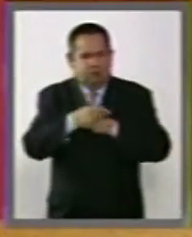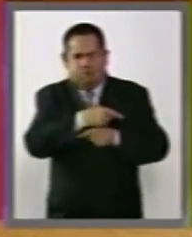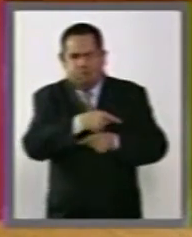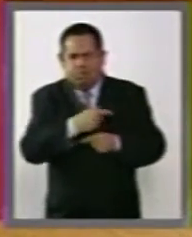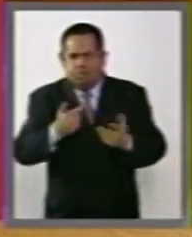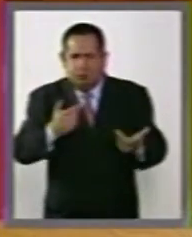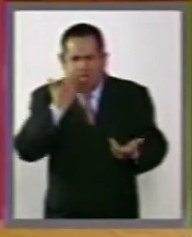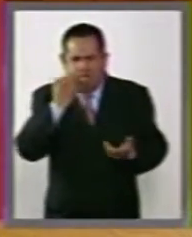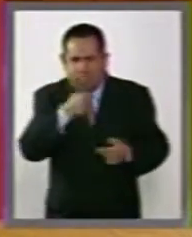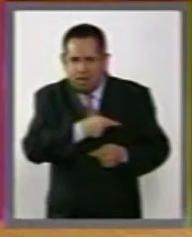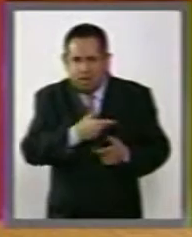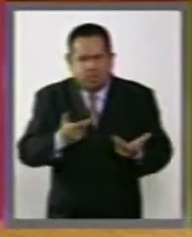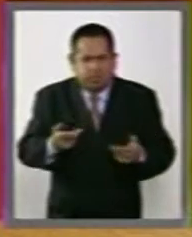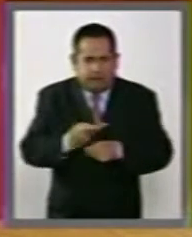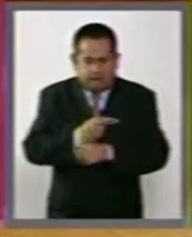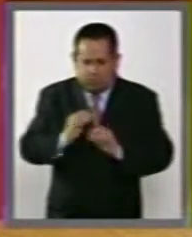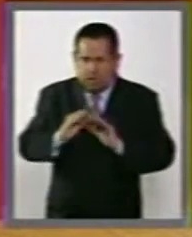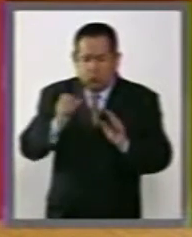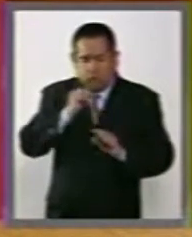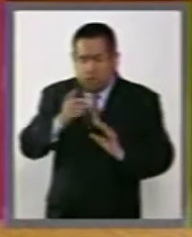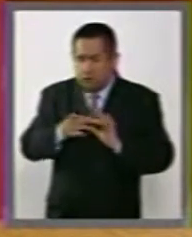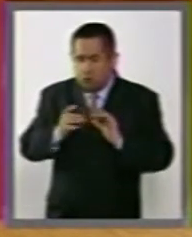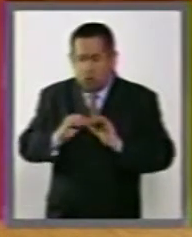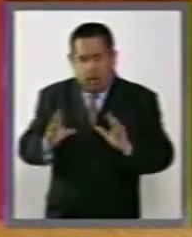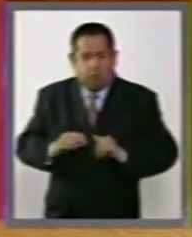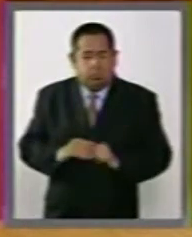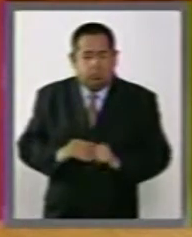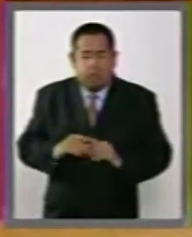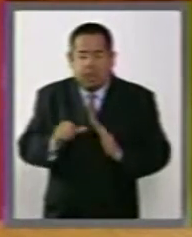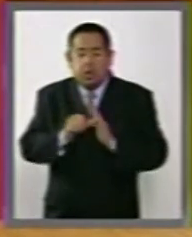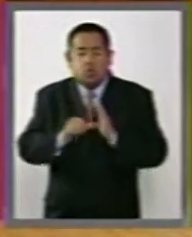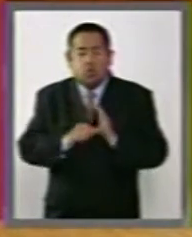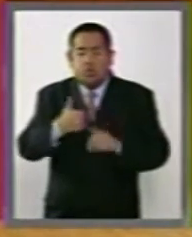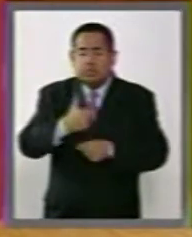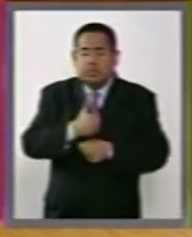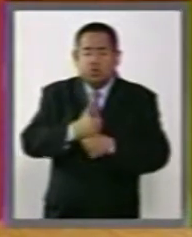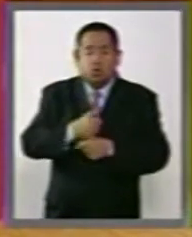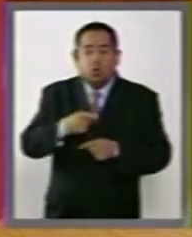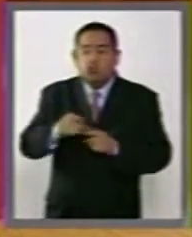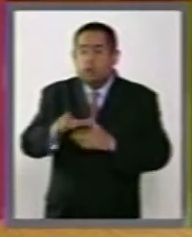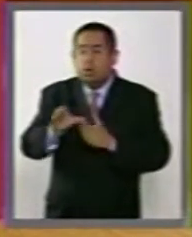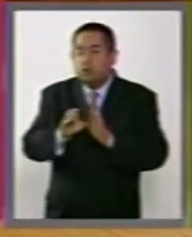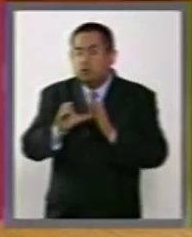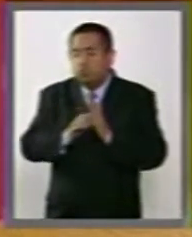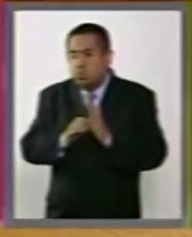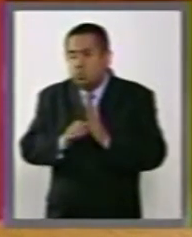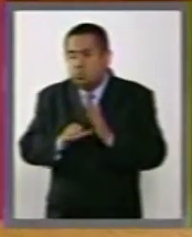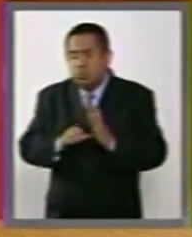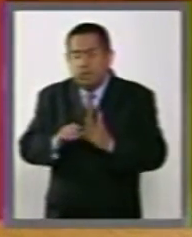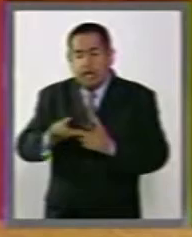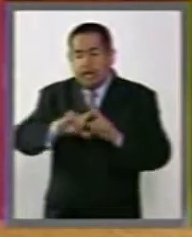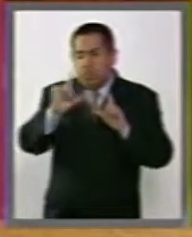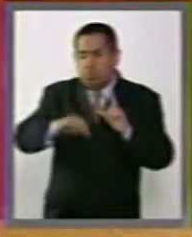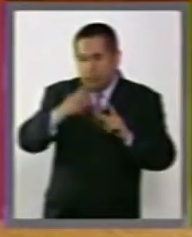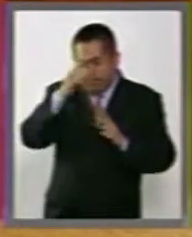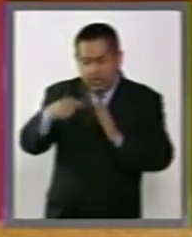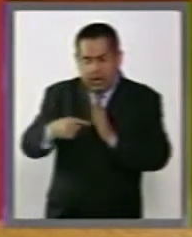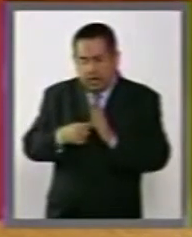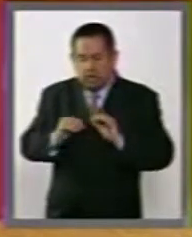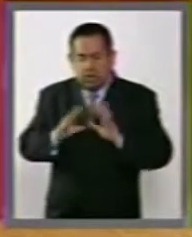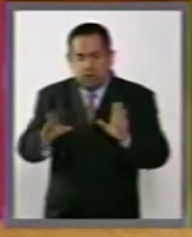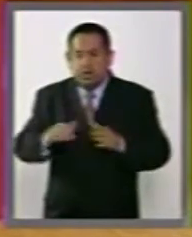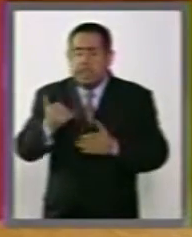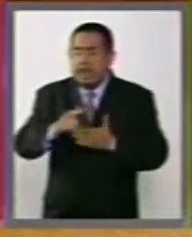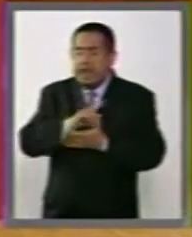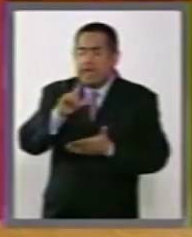que tiene que ver con el artículo 6 de la Constitución de la República y en la Ley